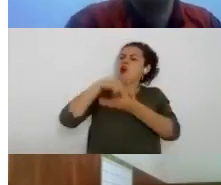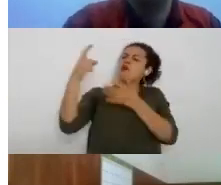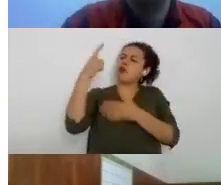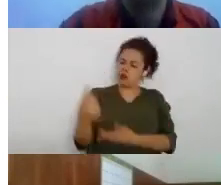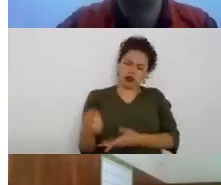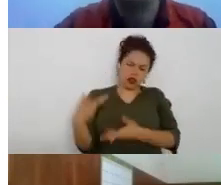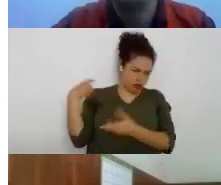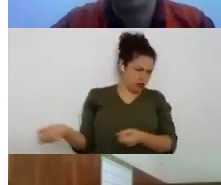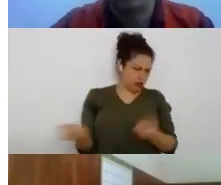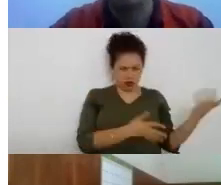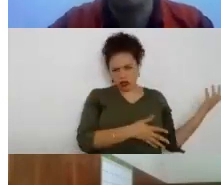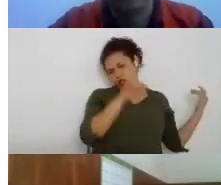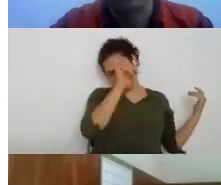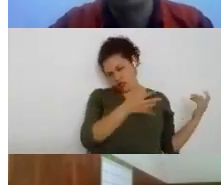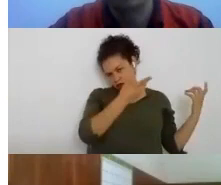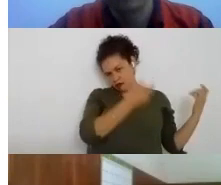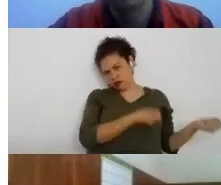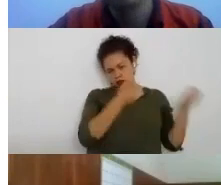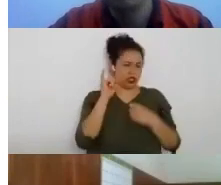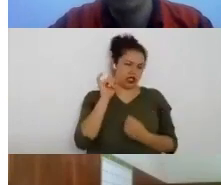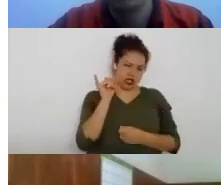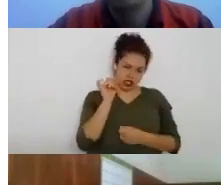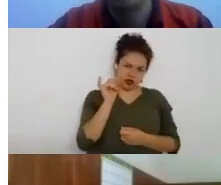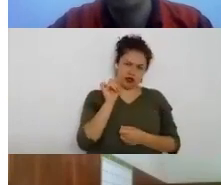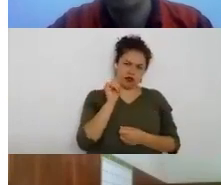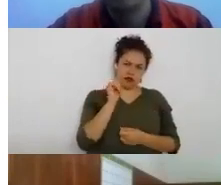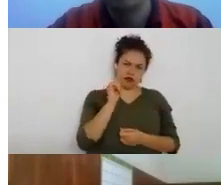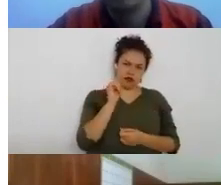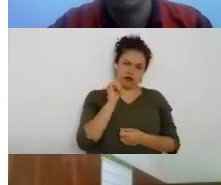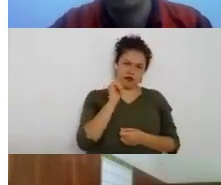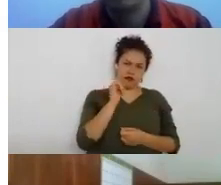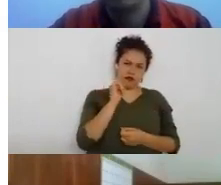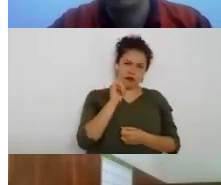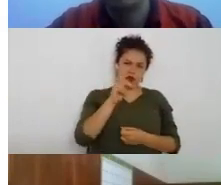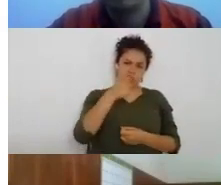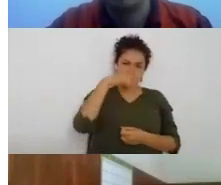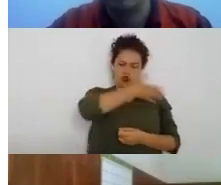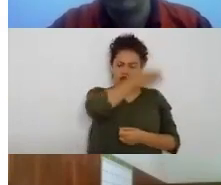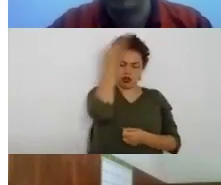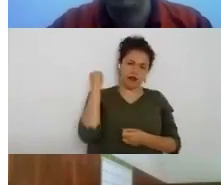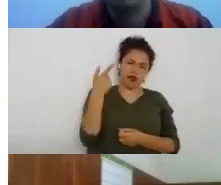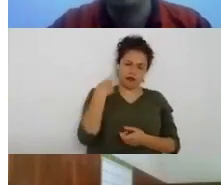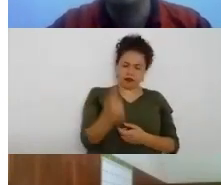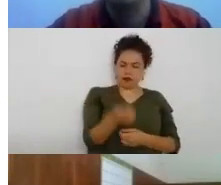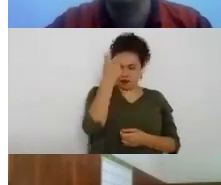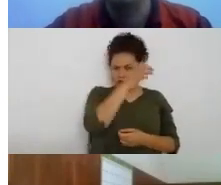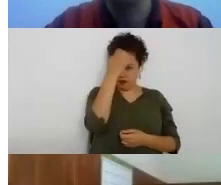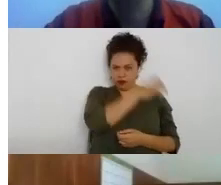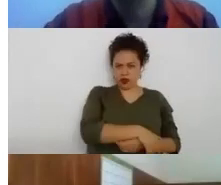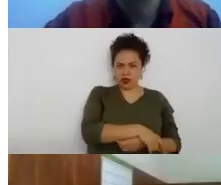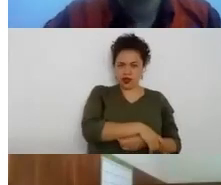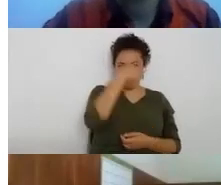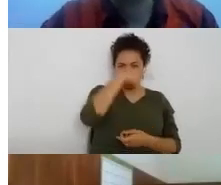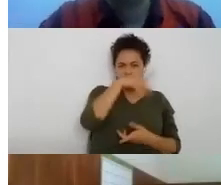alguna manera me ayudó, pero porque no sabía, o sea, eran mis primeras experiencias Ajá. poniendo